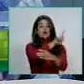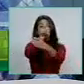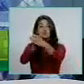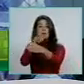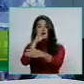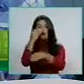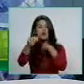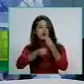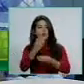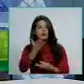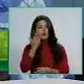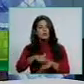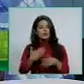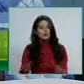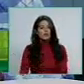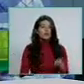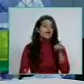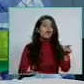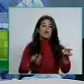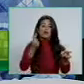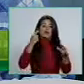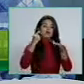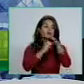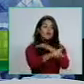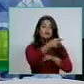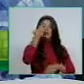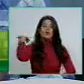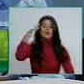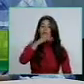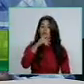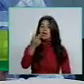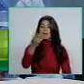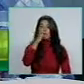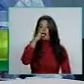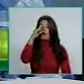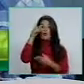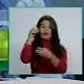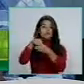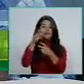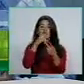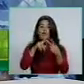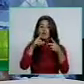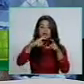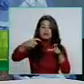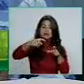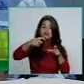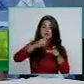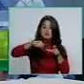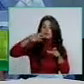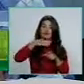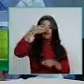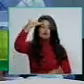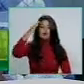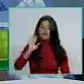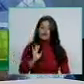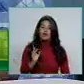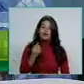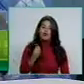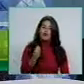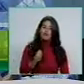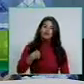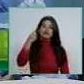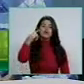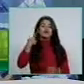que nosotros le damos financiamiento, pero que en su vida había tenido una cuenta bancaria, en su vida había tenido una chequera. Entonces, no maneja los instrumentos financieros. Entonces, es